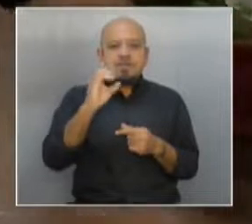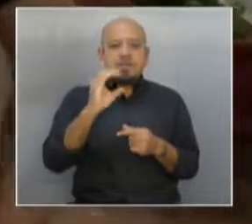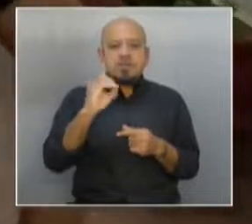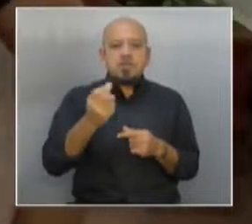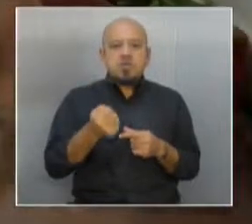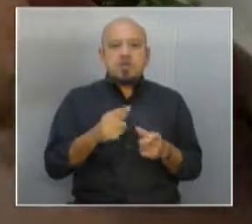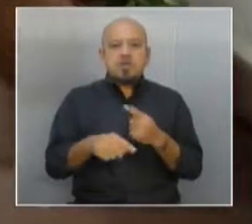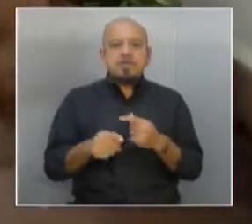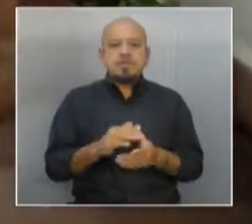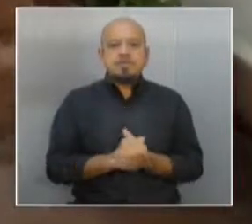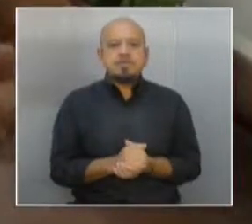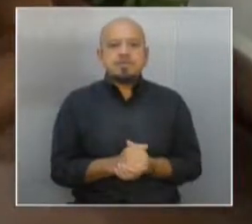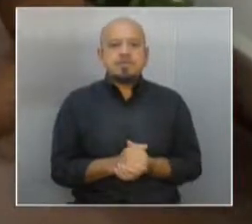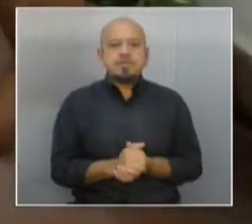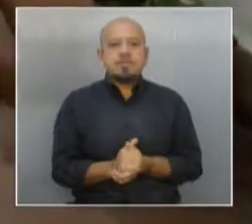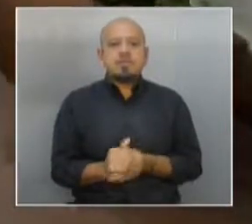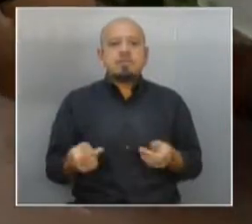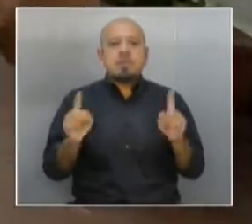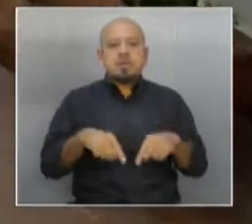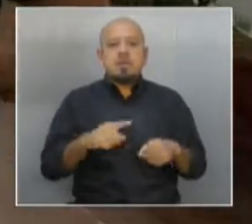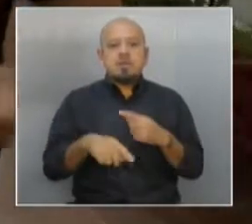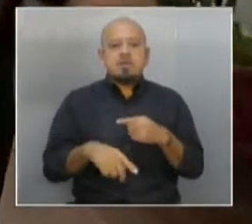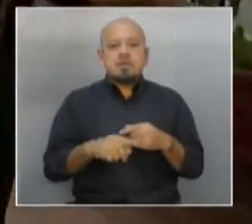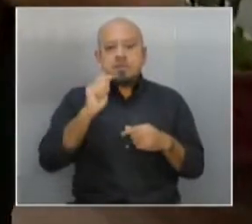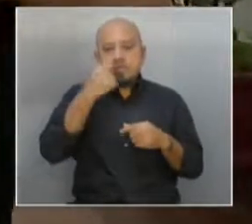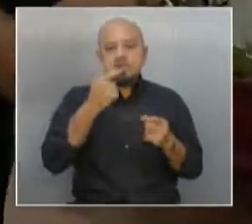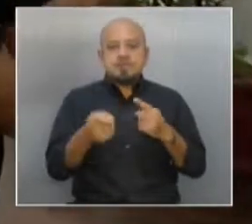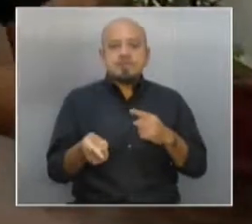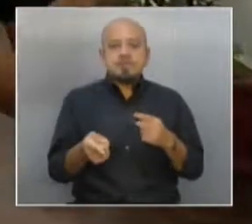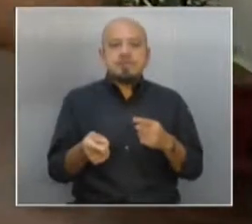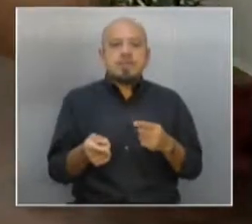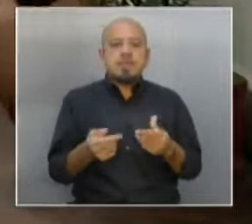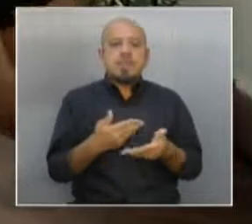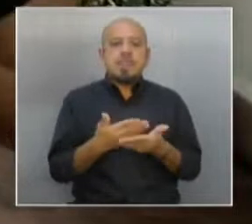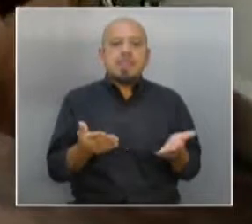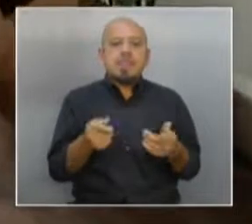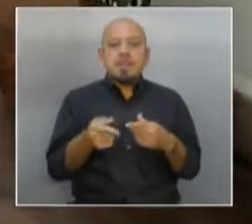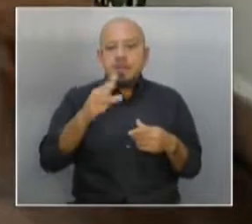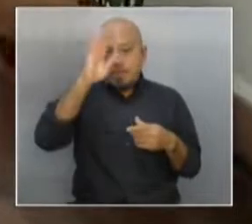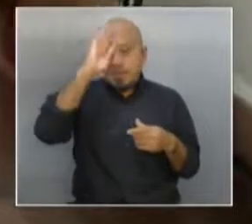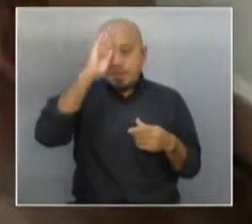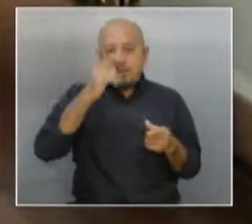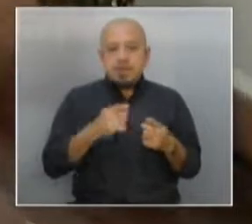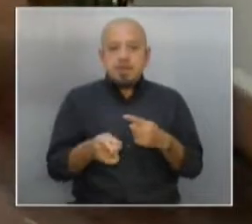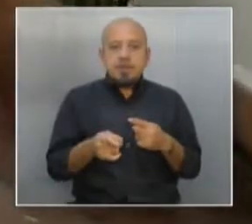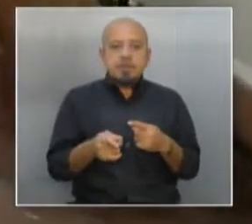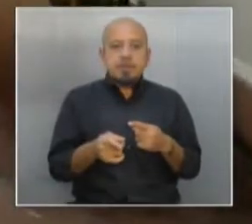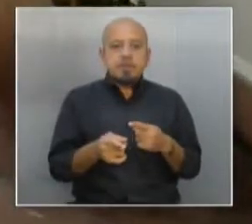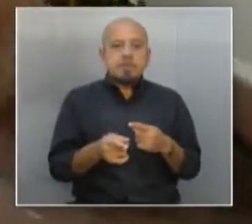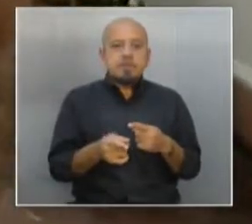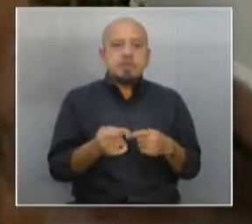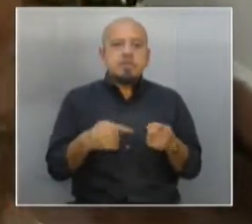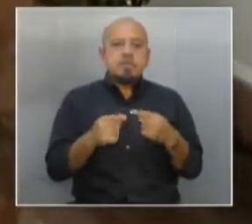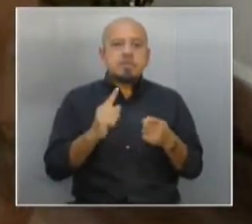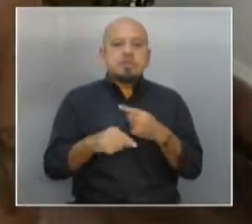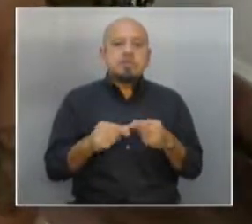pasos. Totalmente. Bueno, vengan a visitar el museo, está precioso interiorizarse, aprender y, ¿por qué no?, convivir y generar